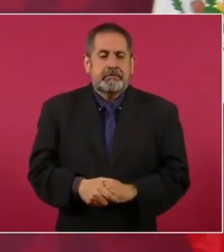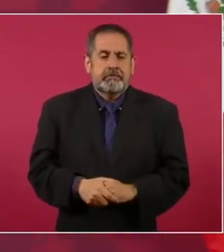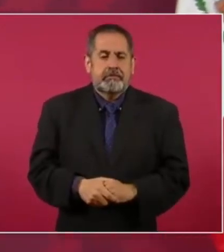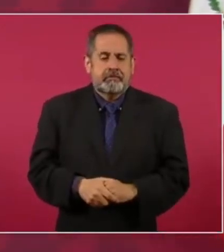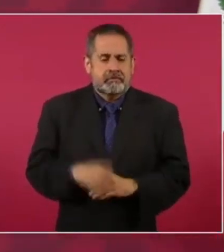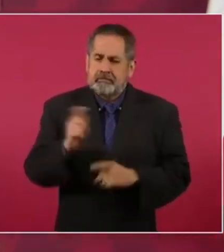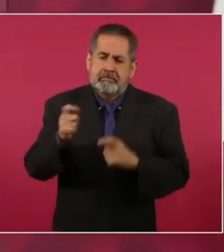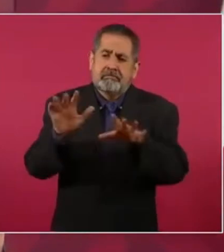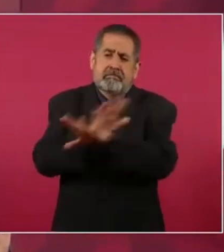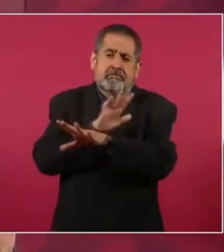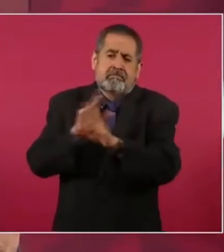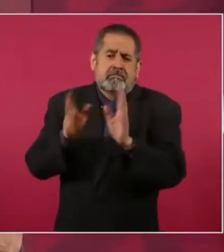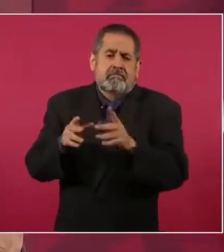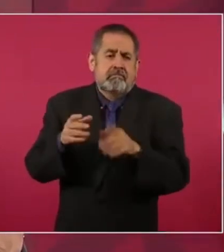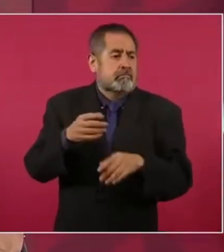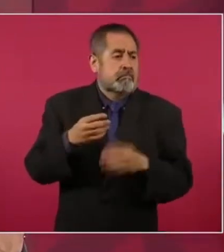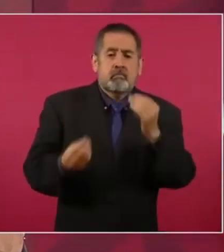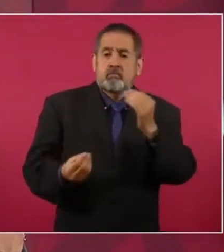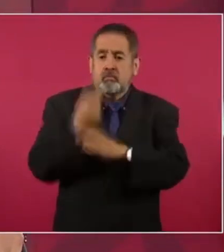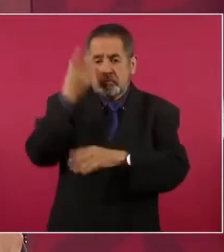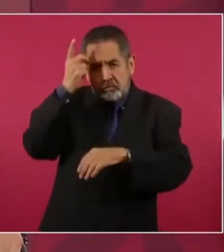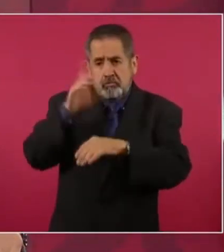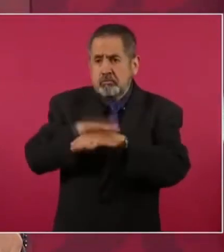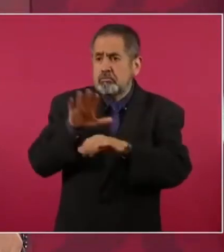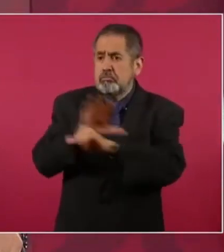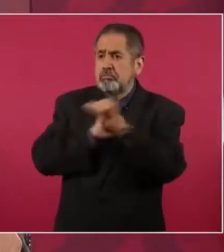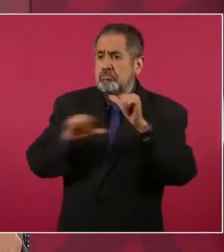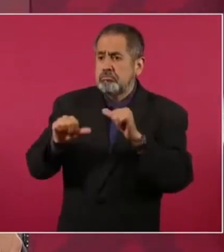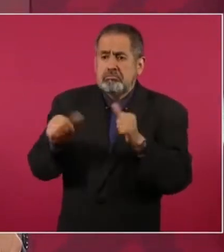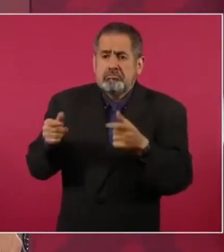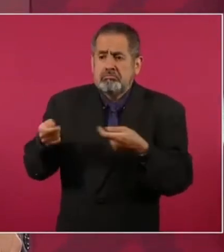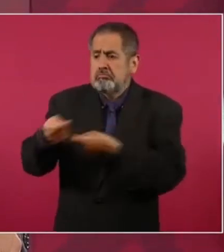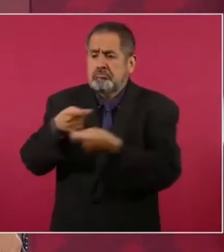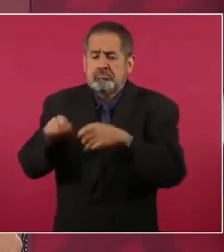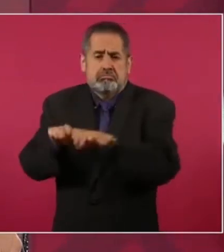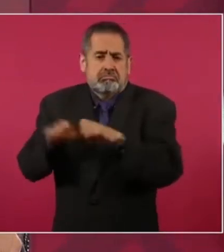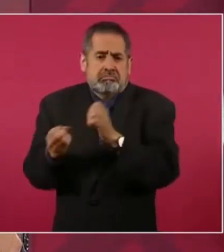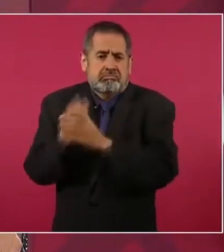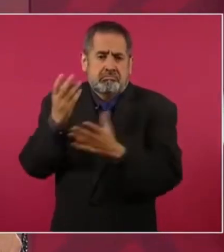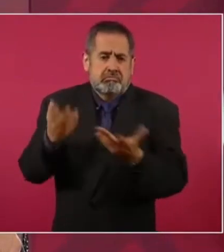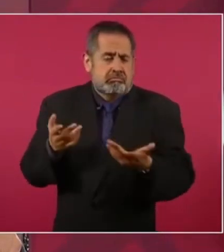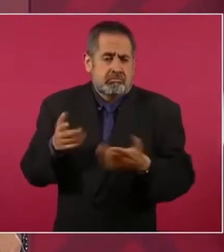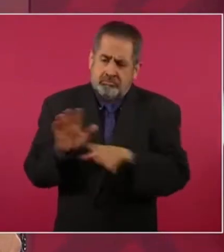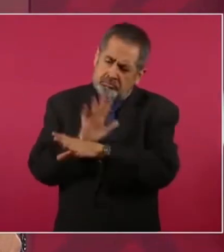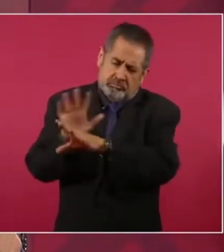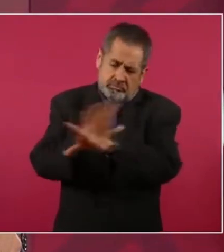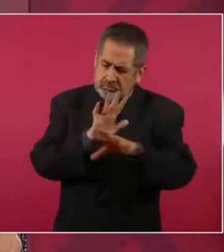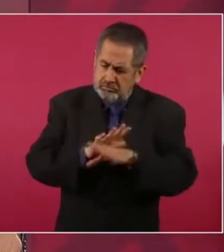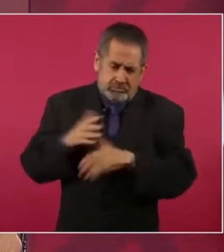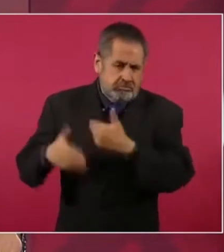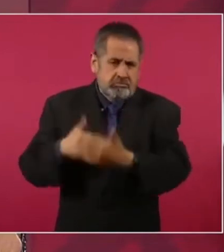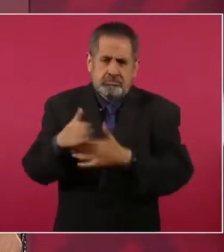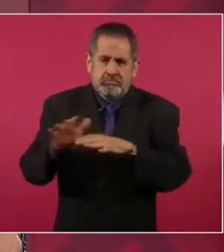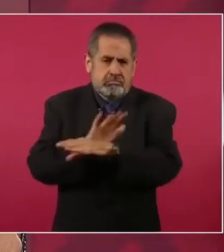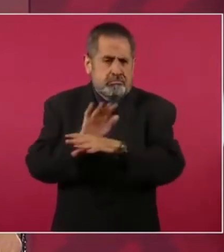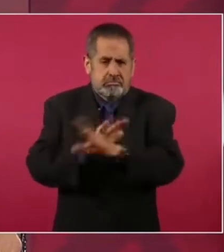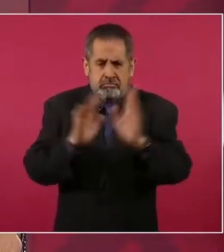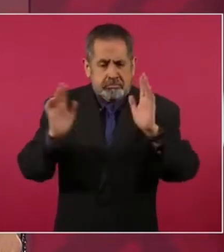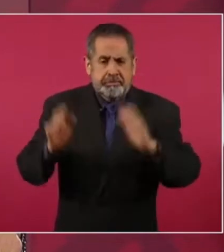Es un cambio, es que hay que estar renovando.